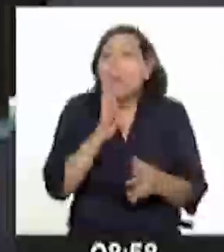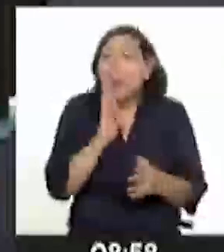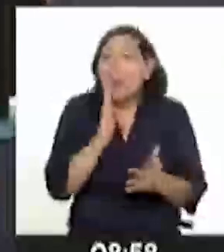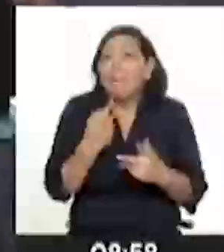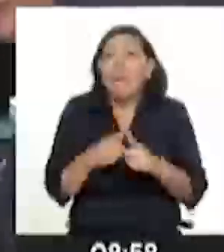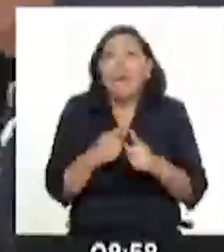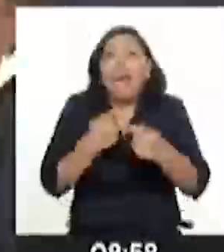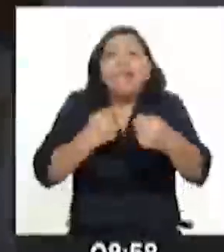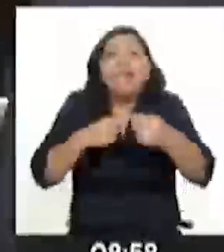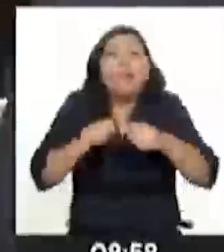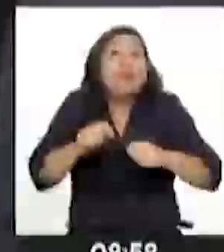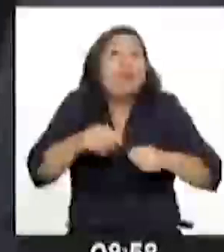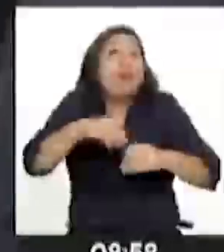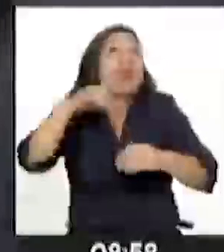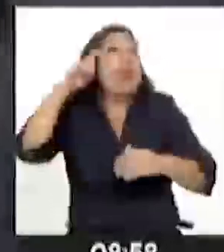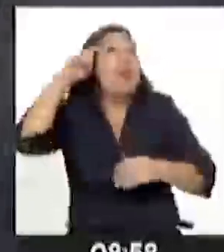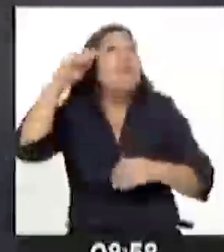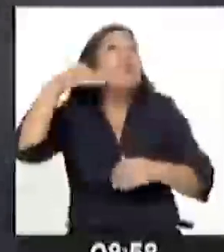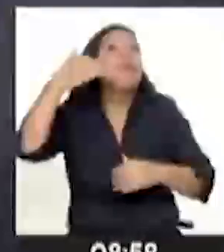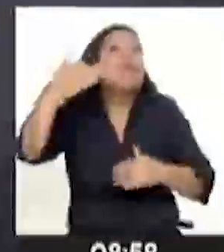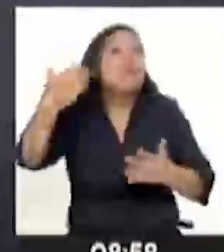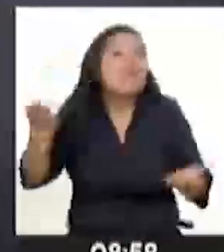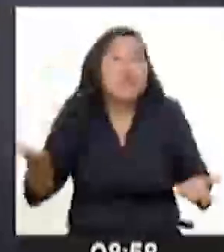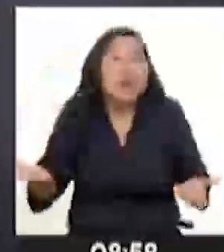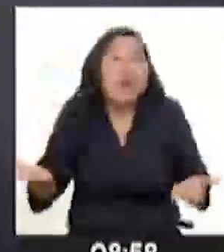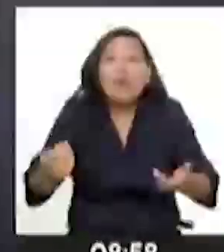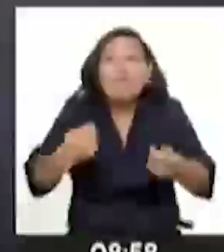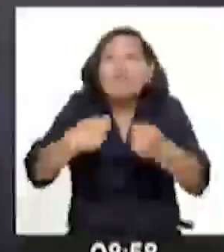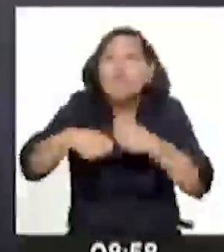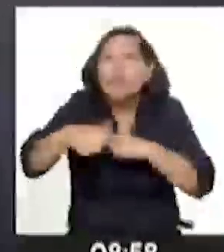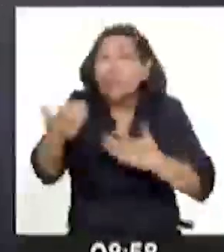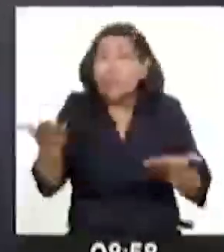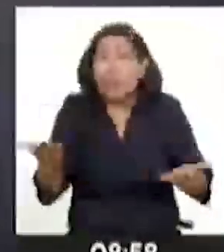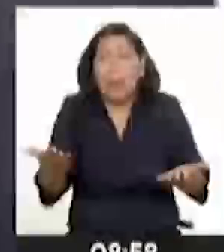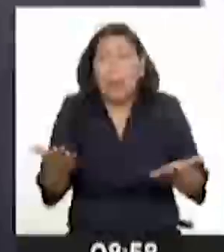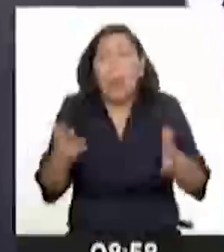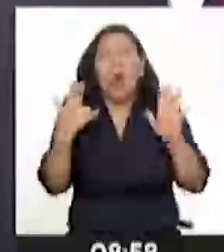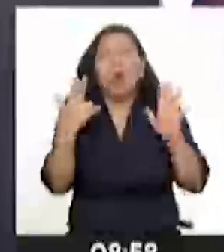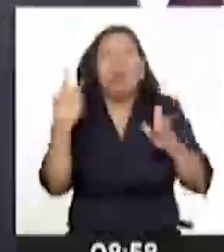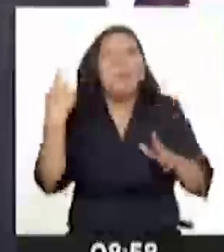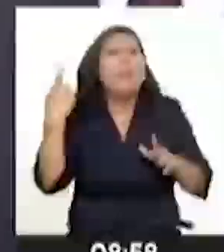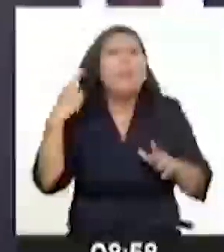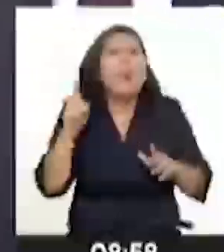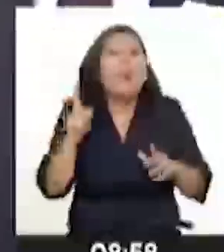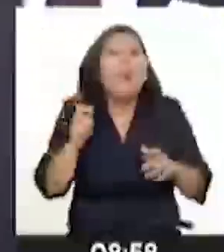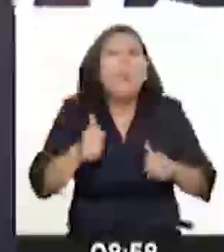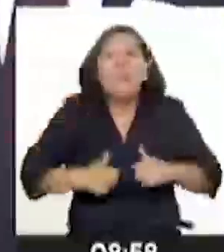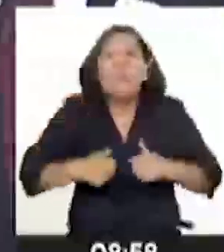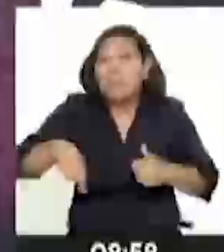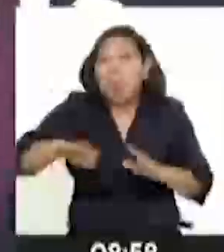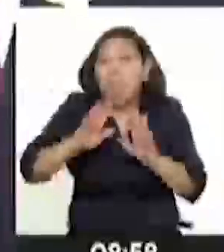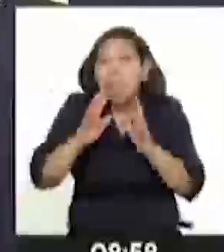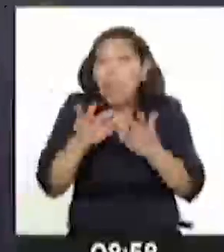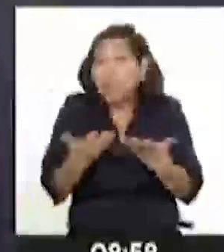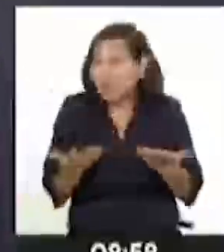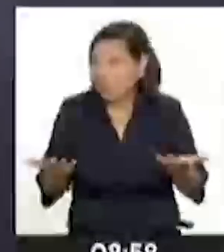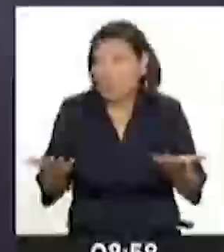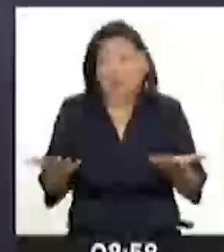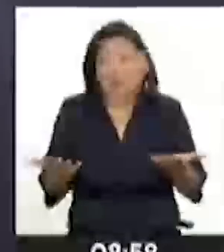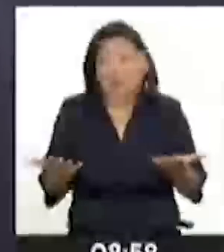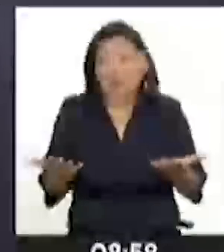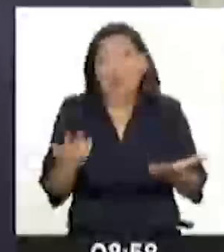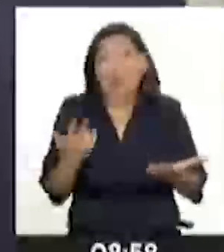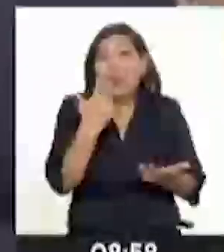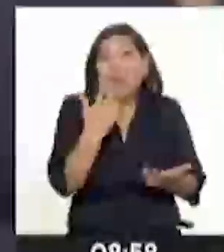punche exportador de repente más adelante, ¿no? Porque el mundo, somos 8 mil millones de habitantes en el mundo, nosotros en Perú